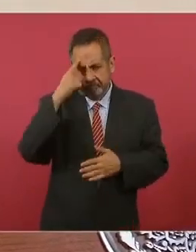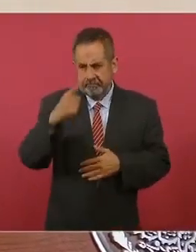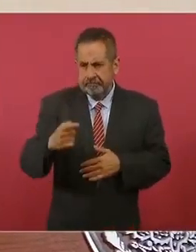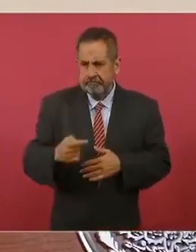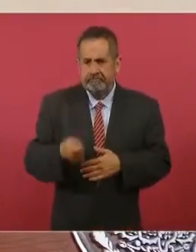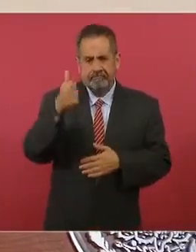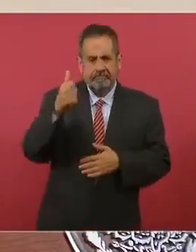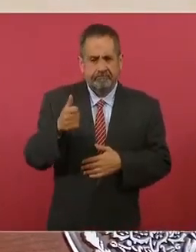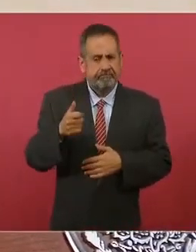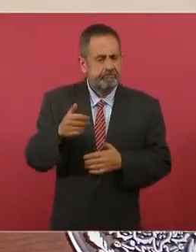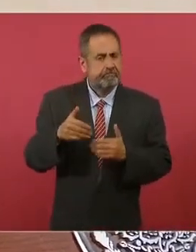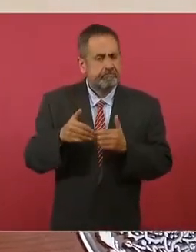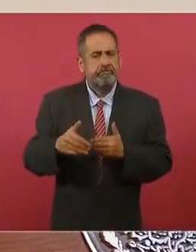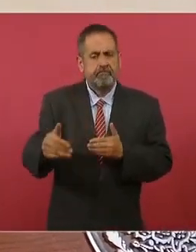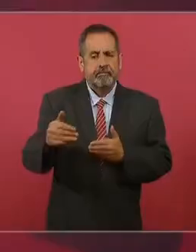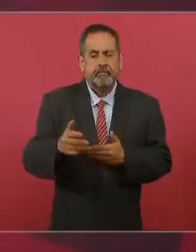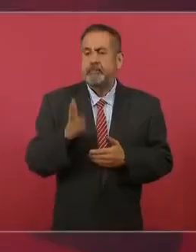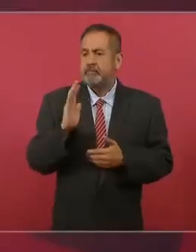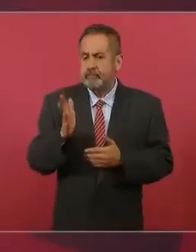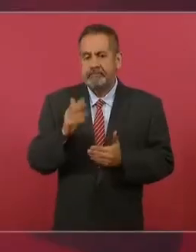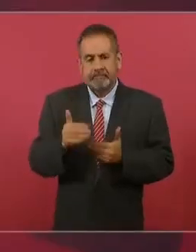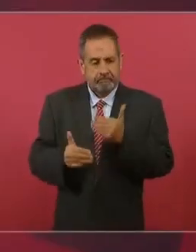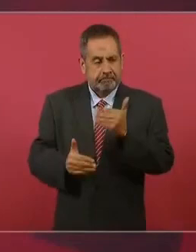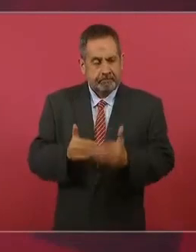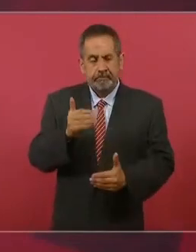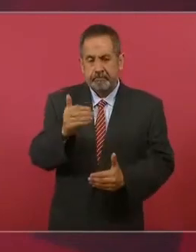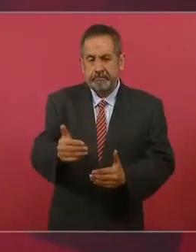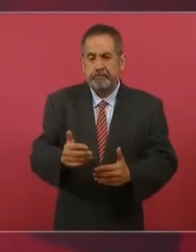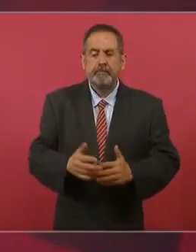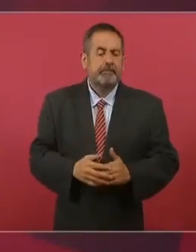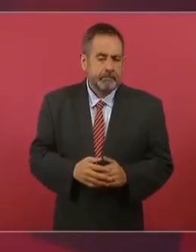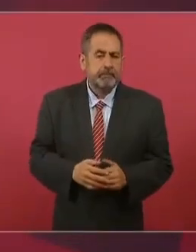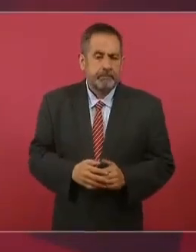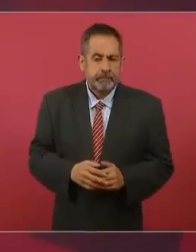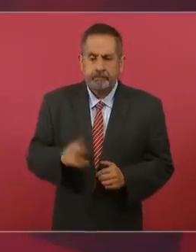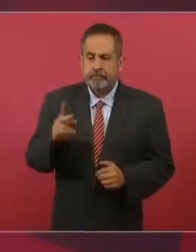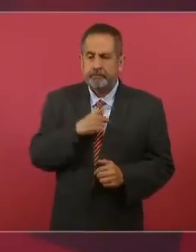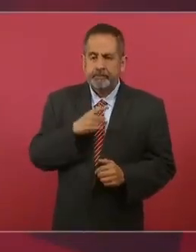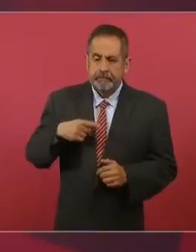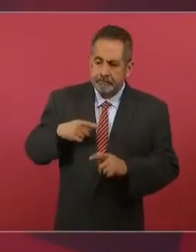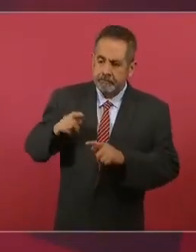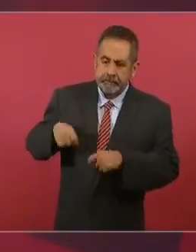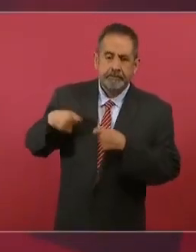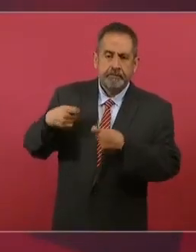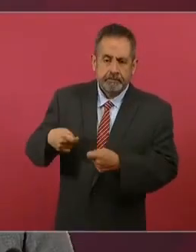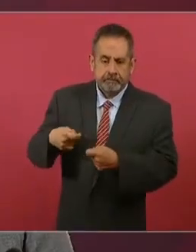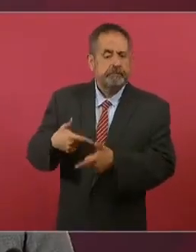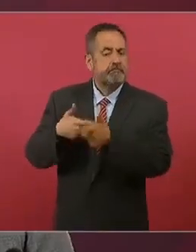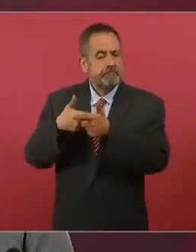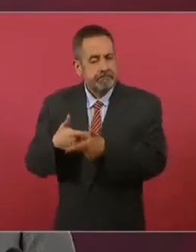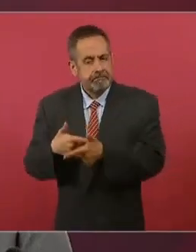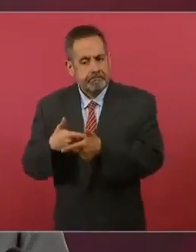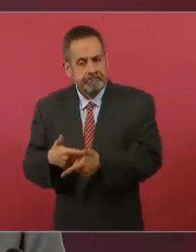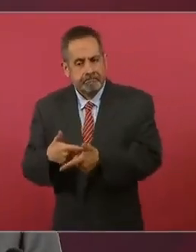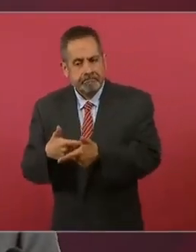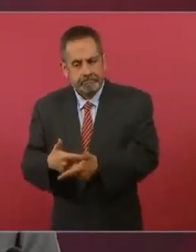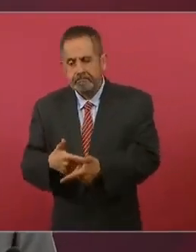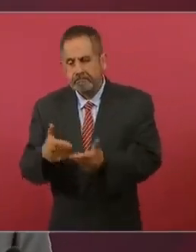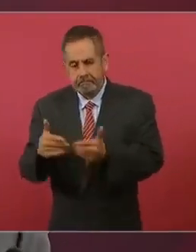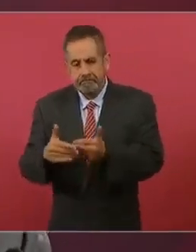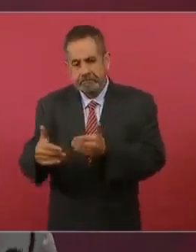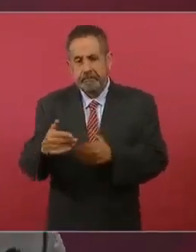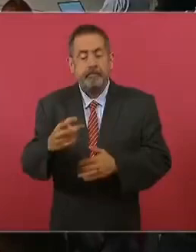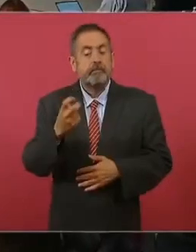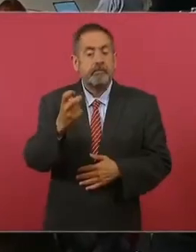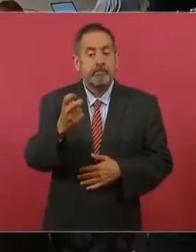hemos avanzado. Sin embargo, hay que darle continuidad al proceso. Por